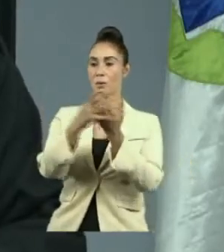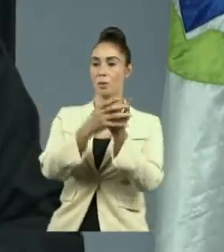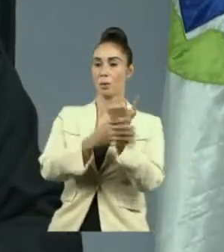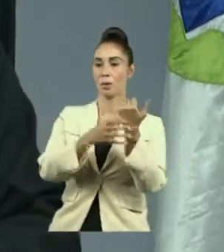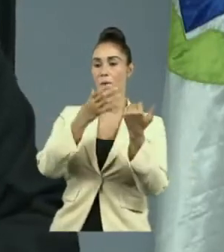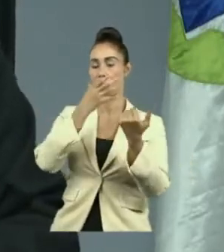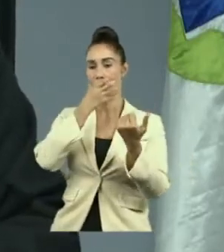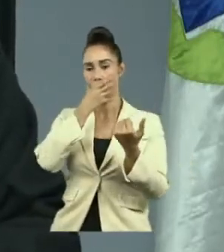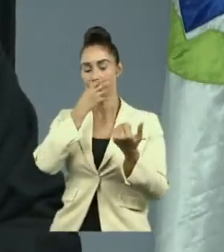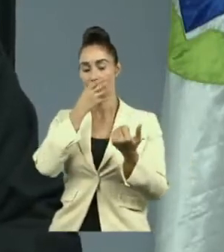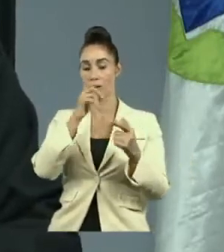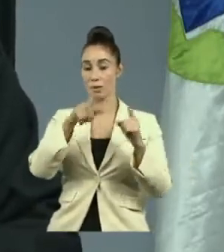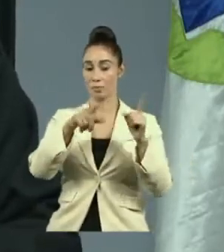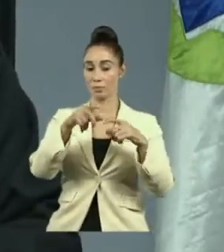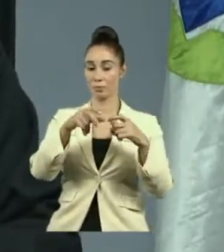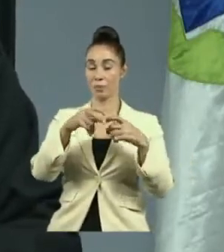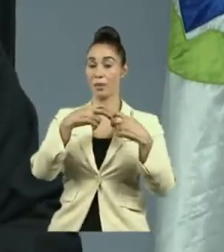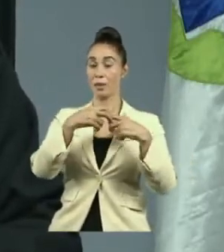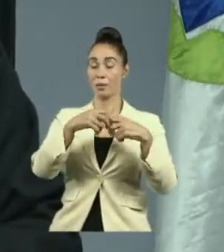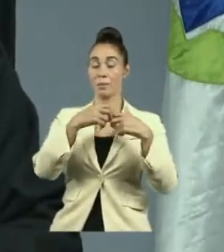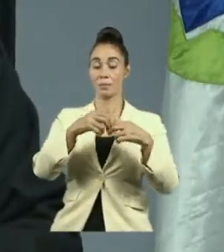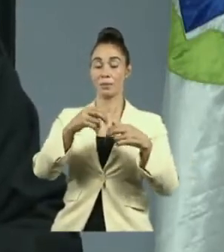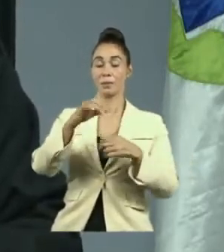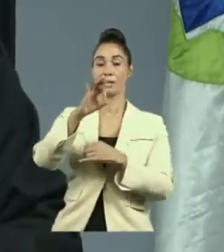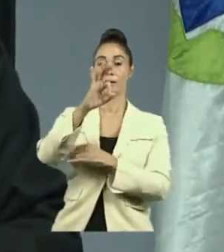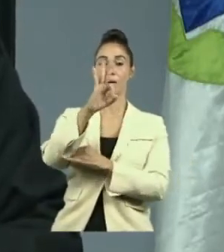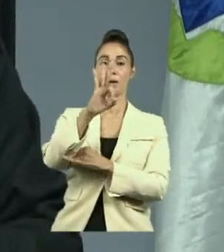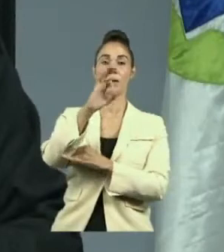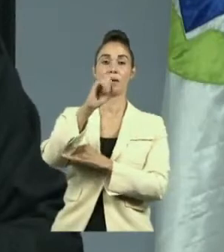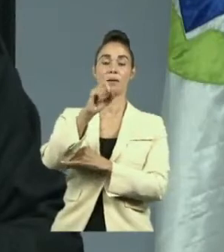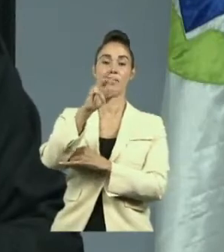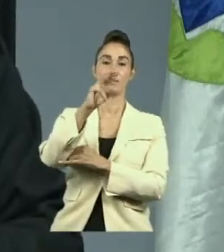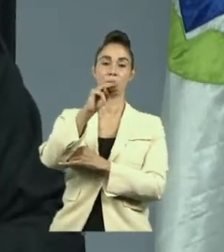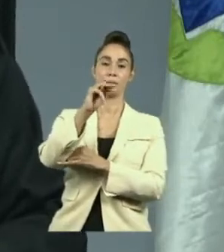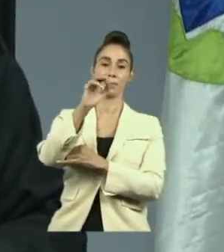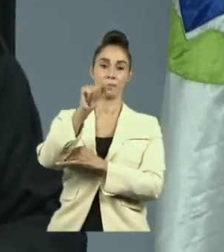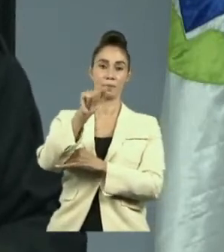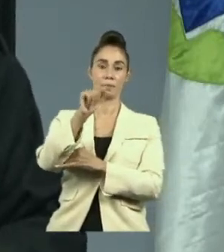mencionar a la empresa farmacón al quién